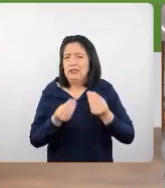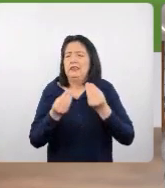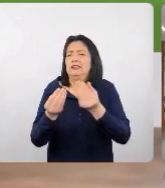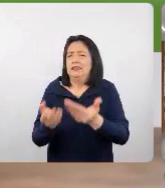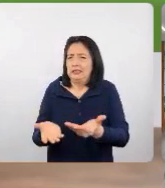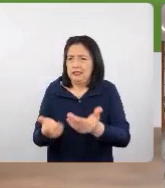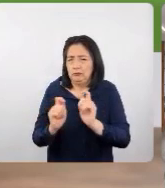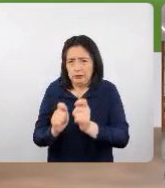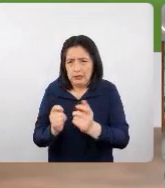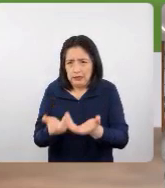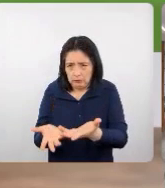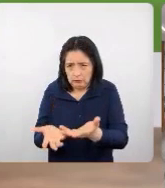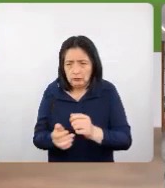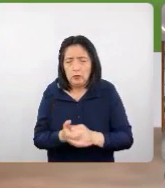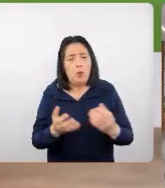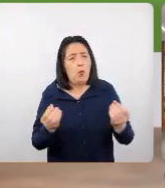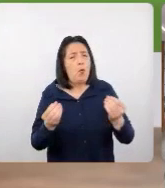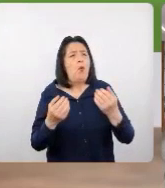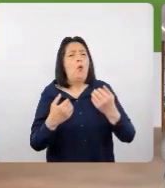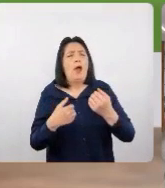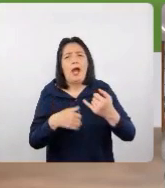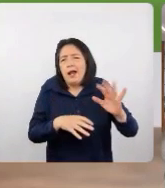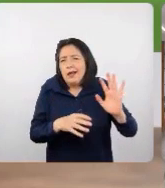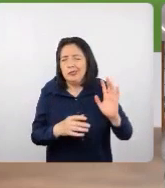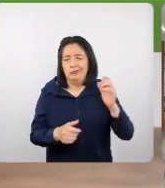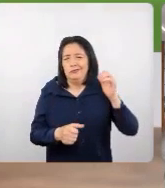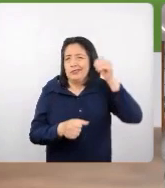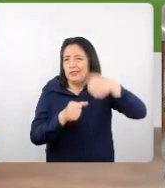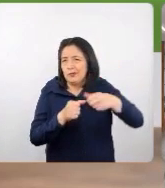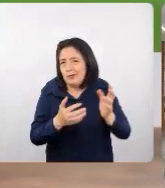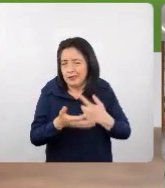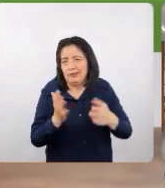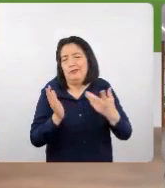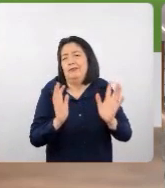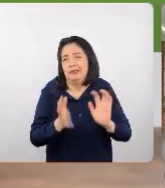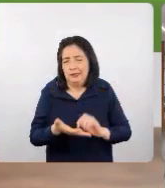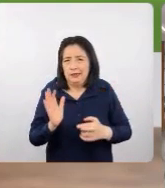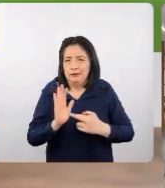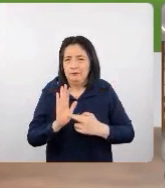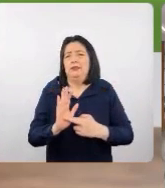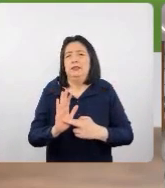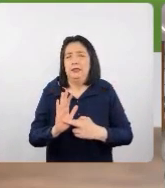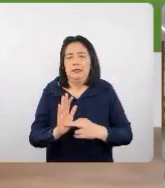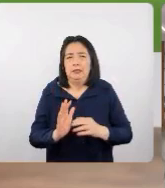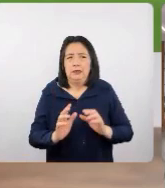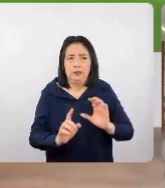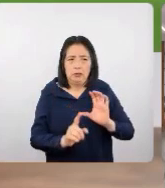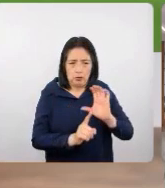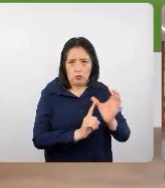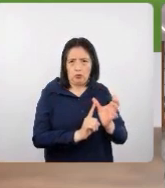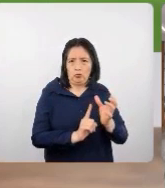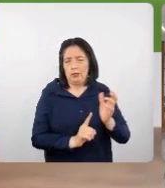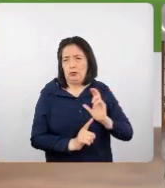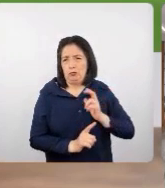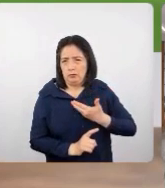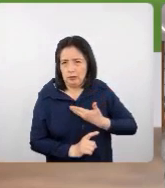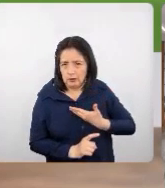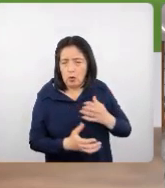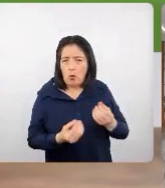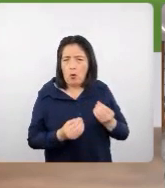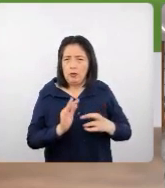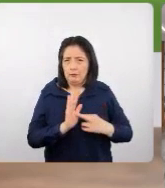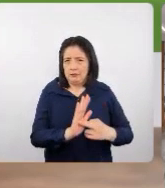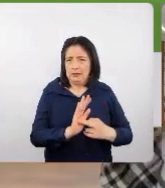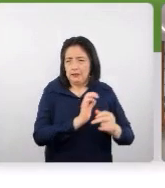un regalo o de algún recuerdo que represente nuestra cultura o que represente a nuestro